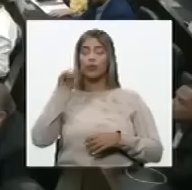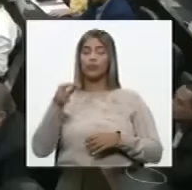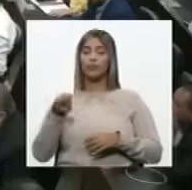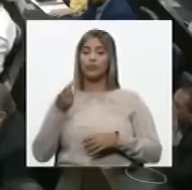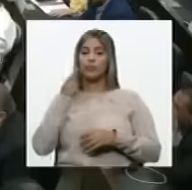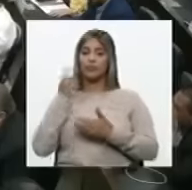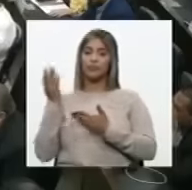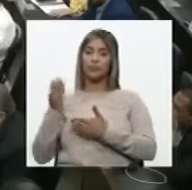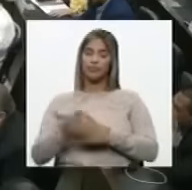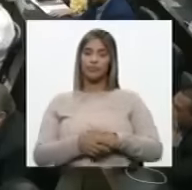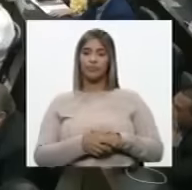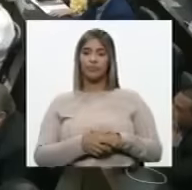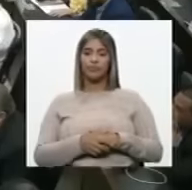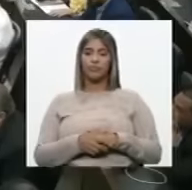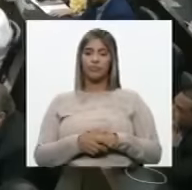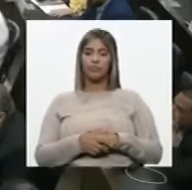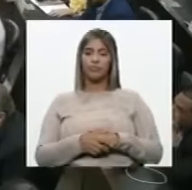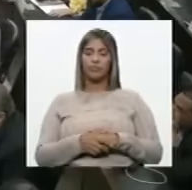Correa.